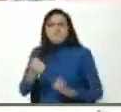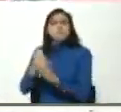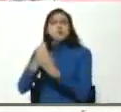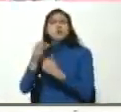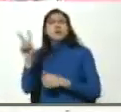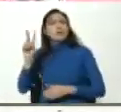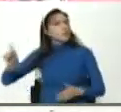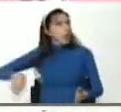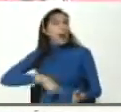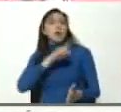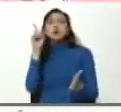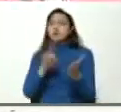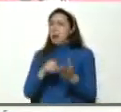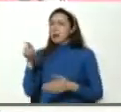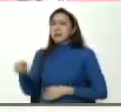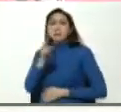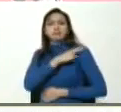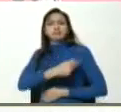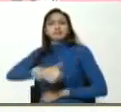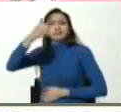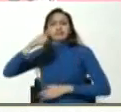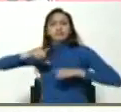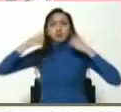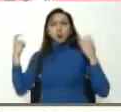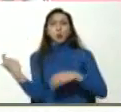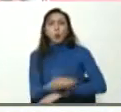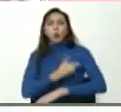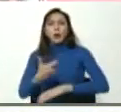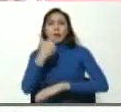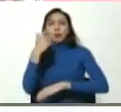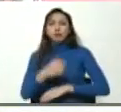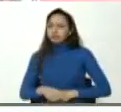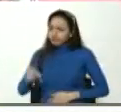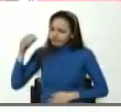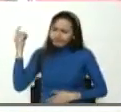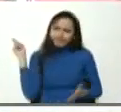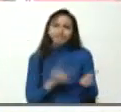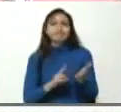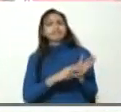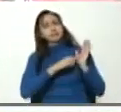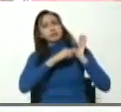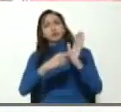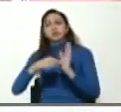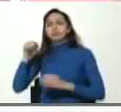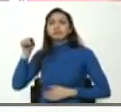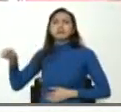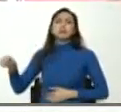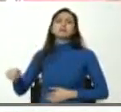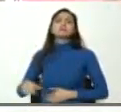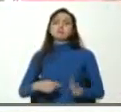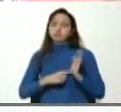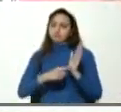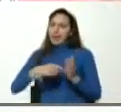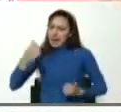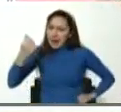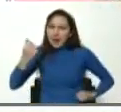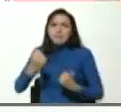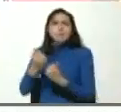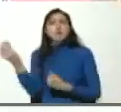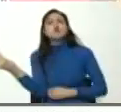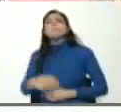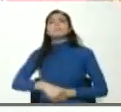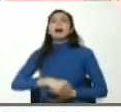el país el gobernador de la guaira darse carneiro esa es la verdad el gobernador con más apoyo